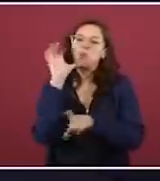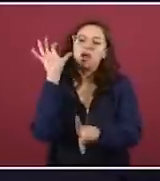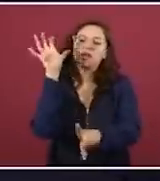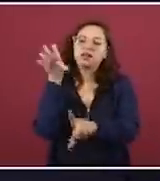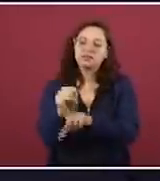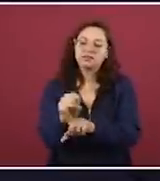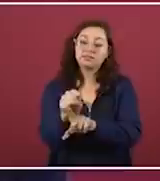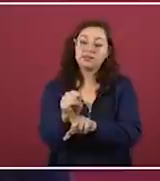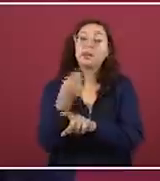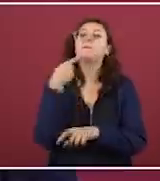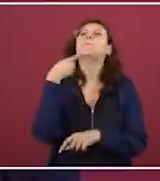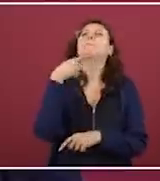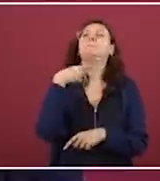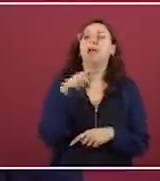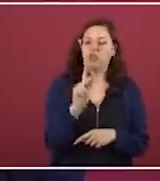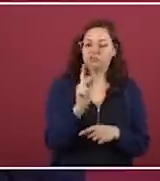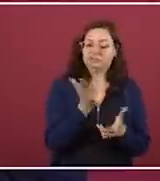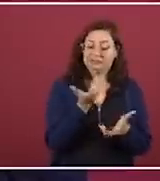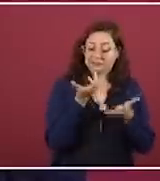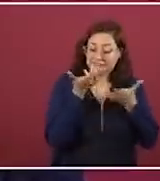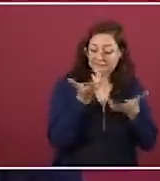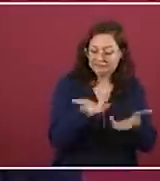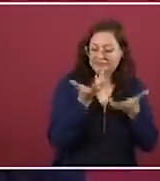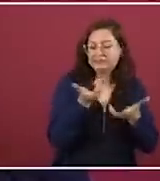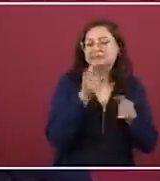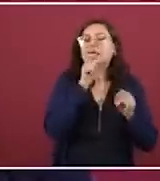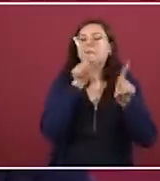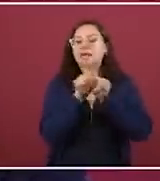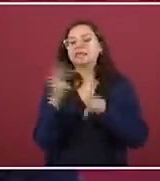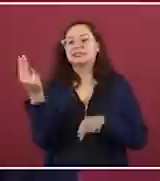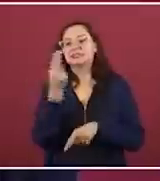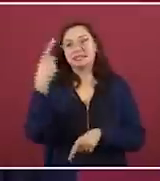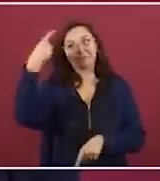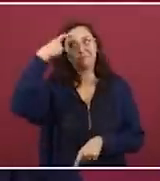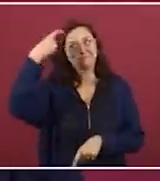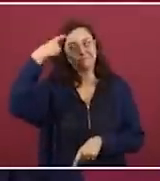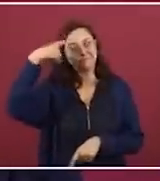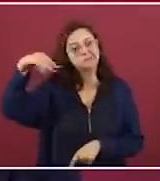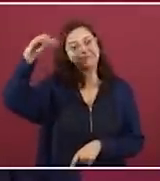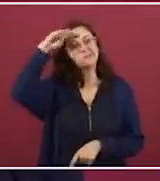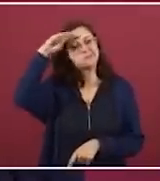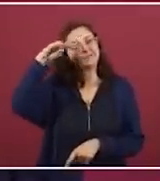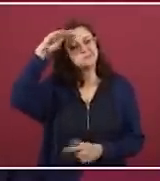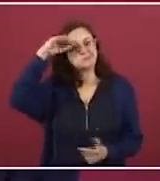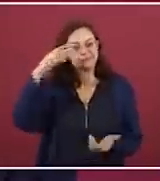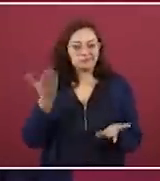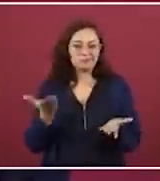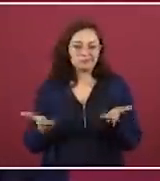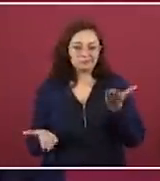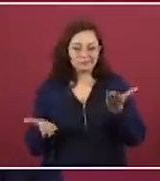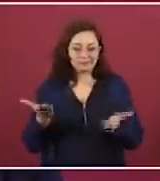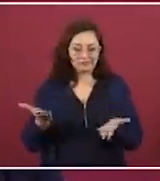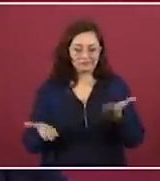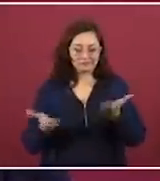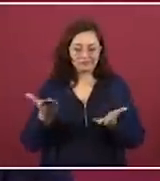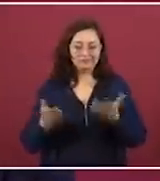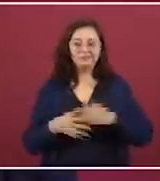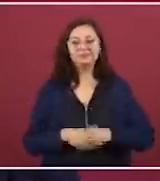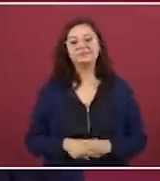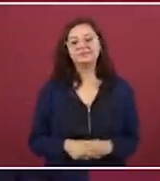pero se requiere de la cabeza, es el equilibrio. Entonces, por eso